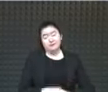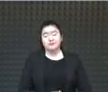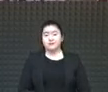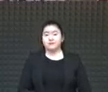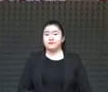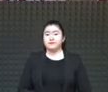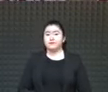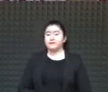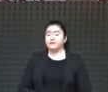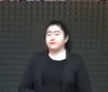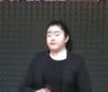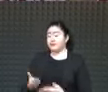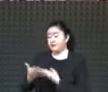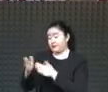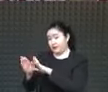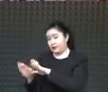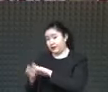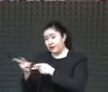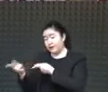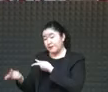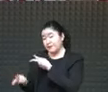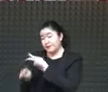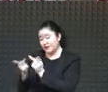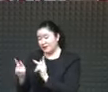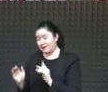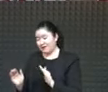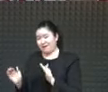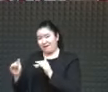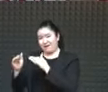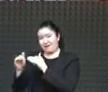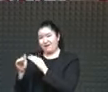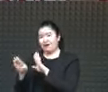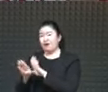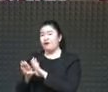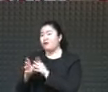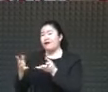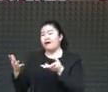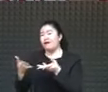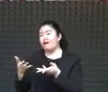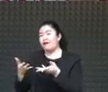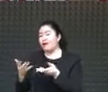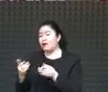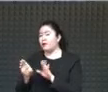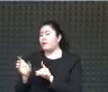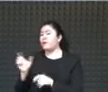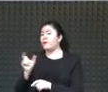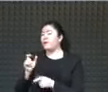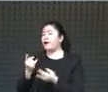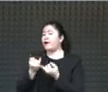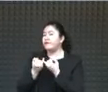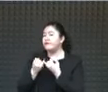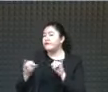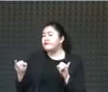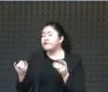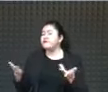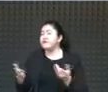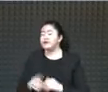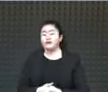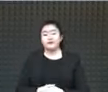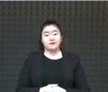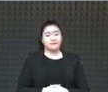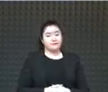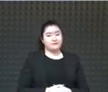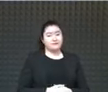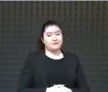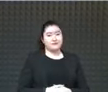Doctora, también preguntarle sobre la maqueta del Templo Mayor, ¿cómo va? ¿Cuándo se va a inaugurar? Pues va muy bien. Creo que